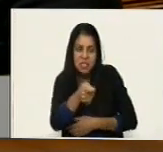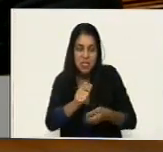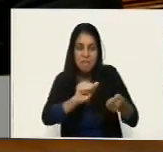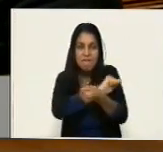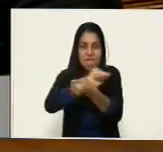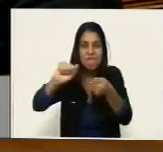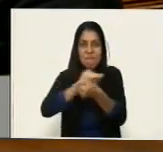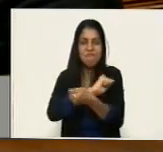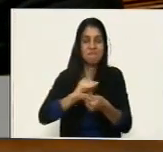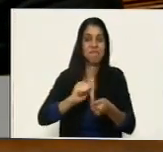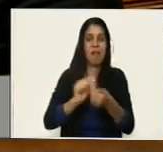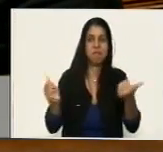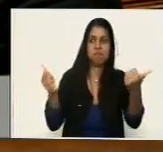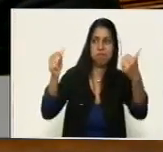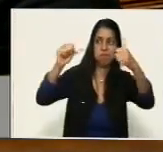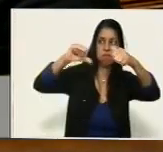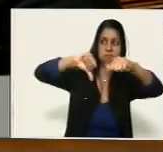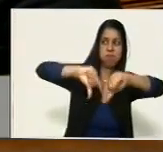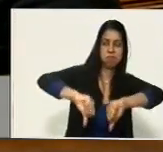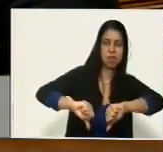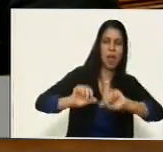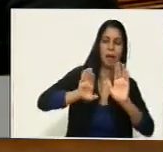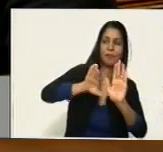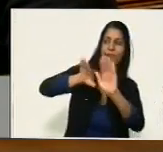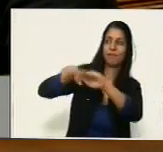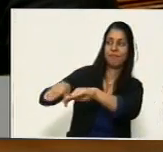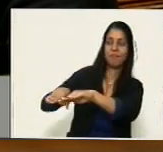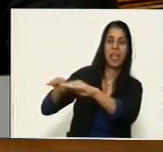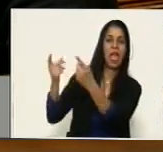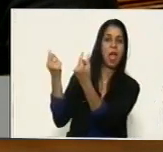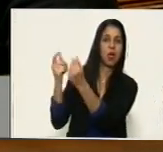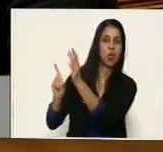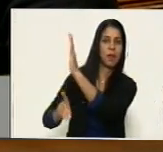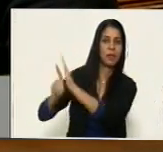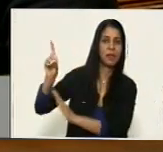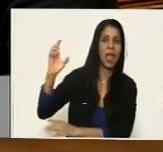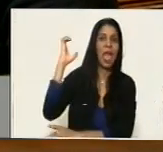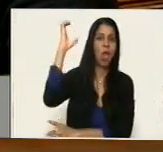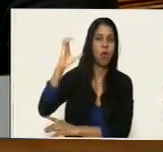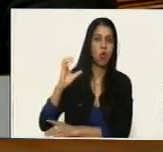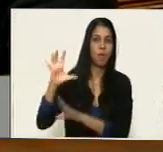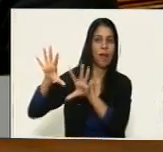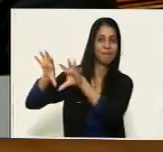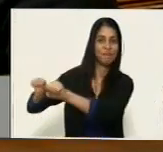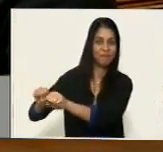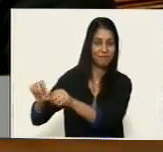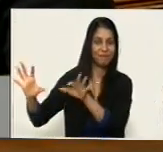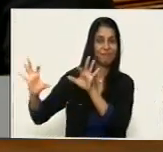para beneficiar bastardos intereses económicos y políticos imperiales.